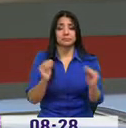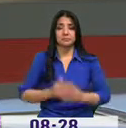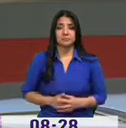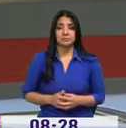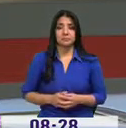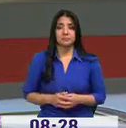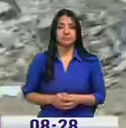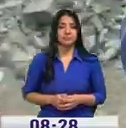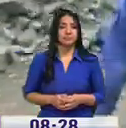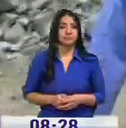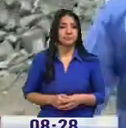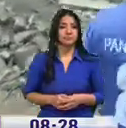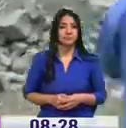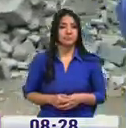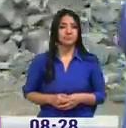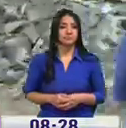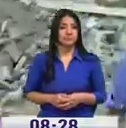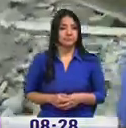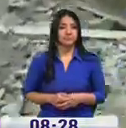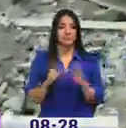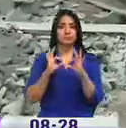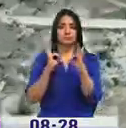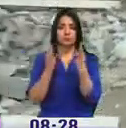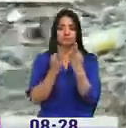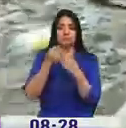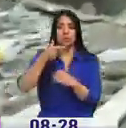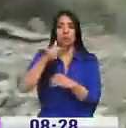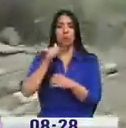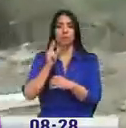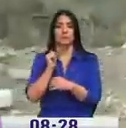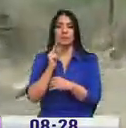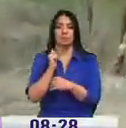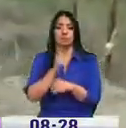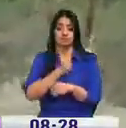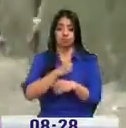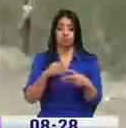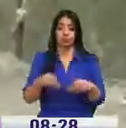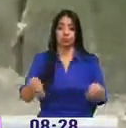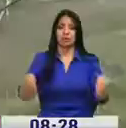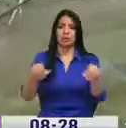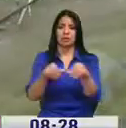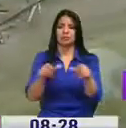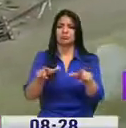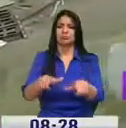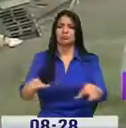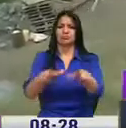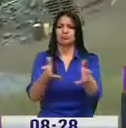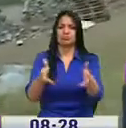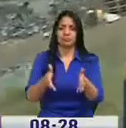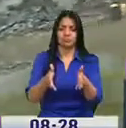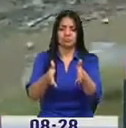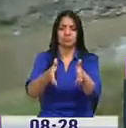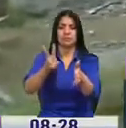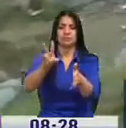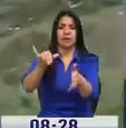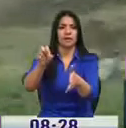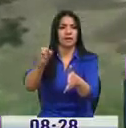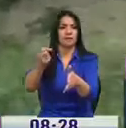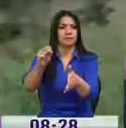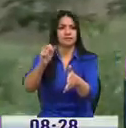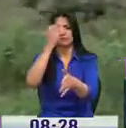positiva. La familia Huachamín, propietaria de un terreno ubicado en la avenida Intervalles, se